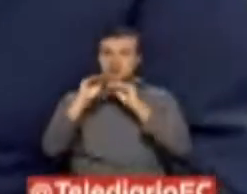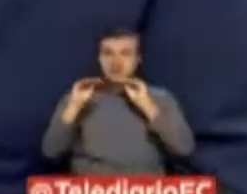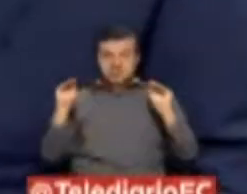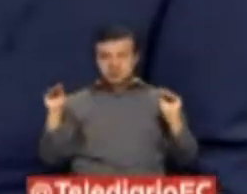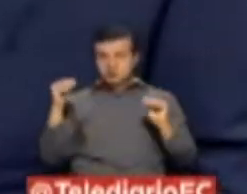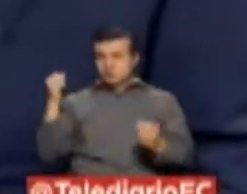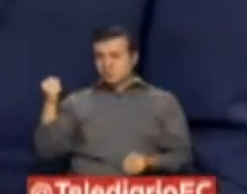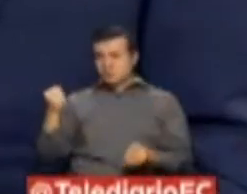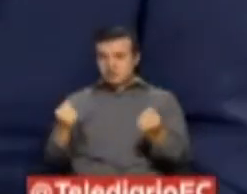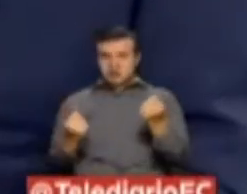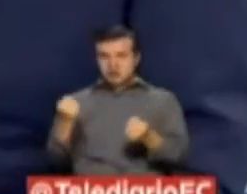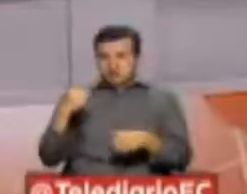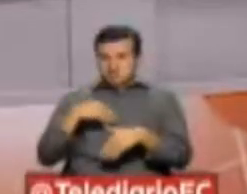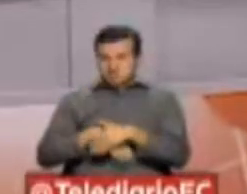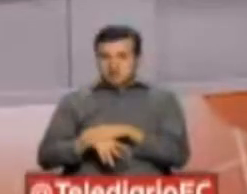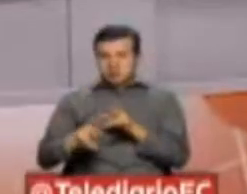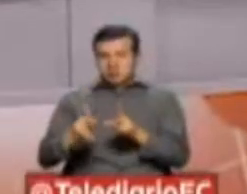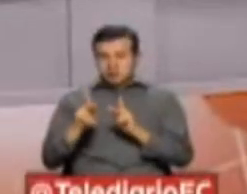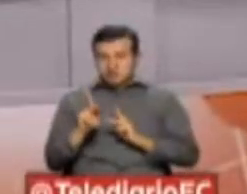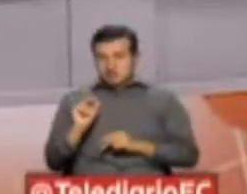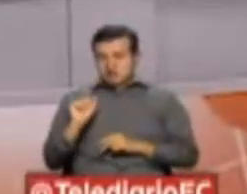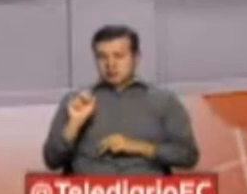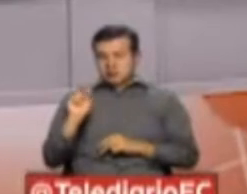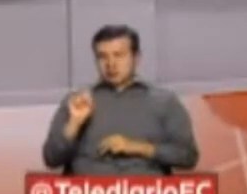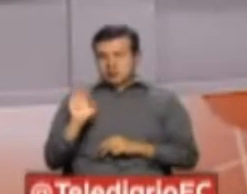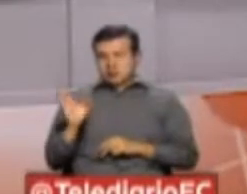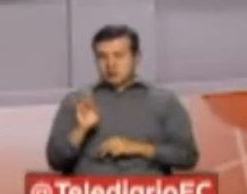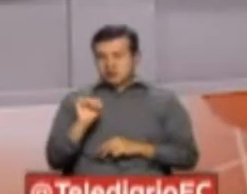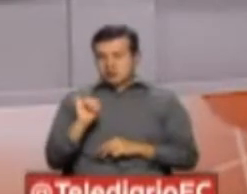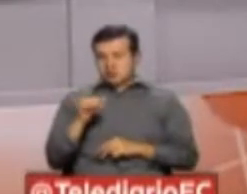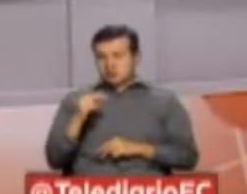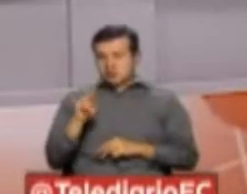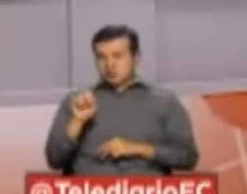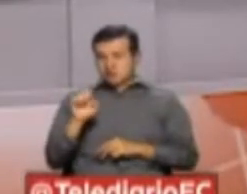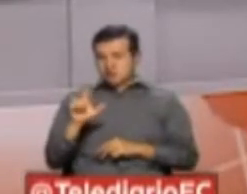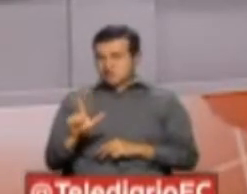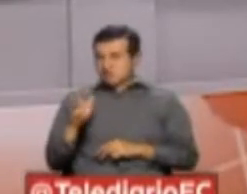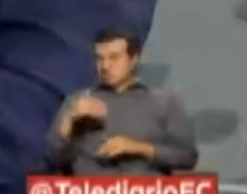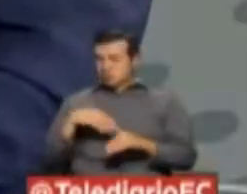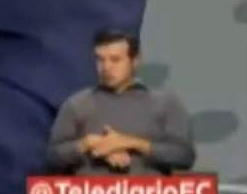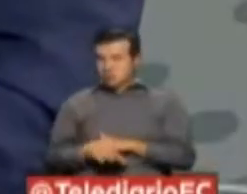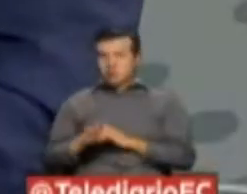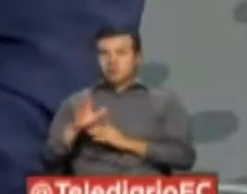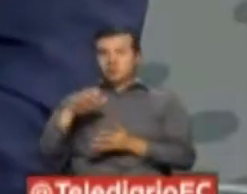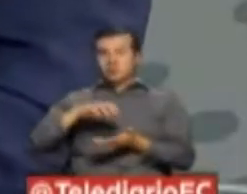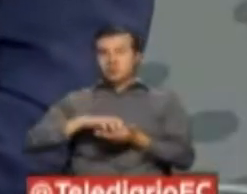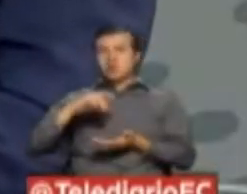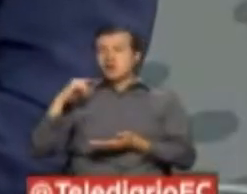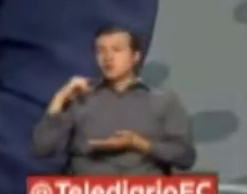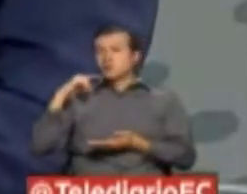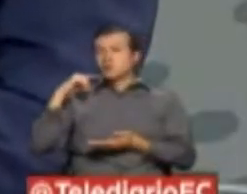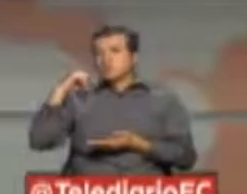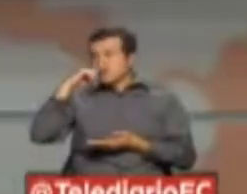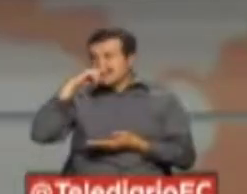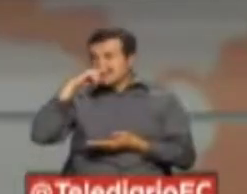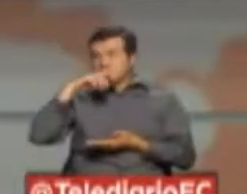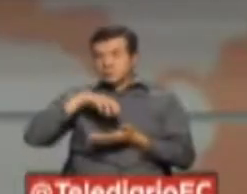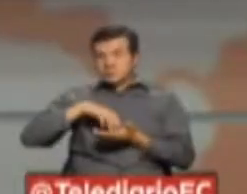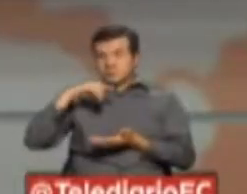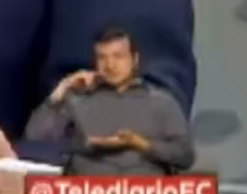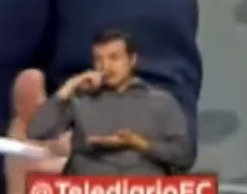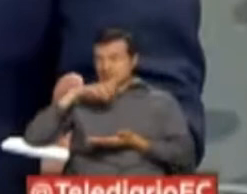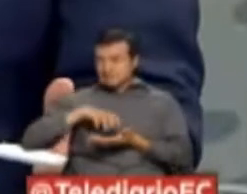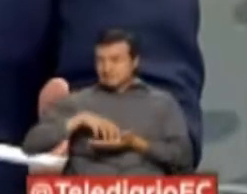forma que el vehículo entró por el puente del río san miguel decir que entró por sucumbíos efectivamente